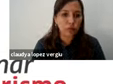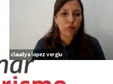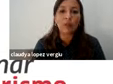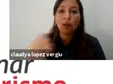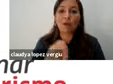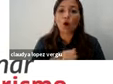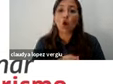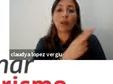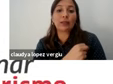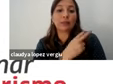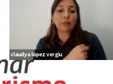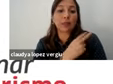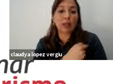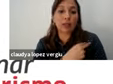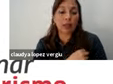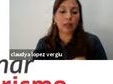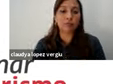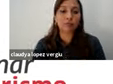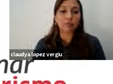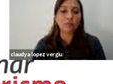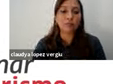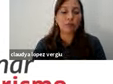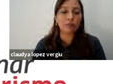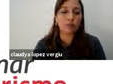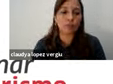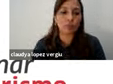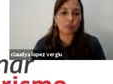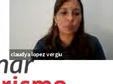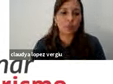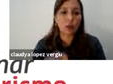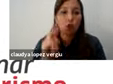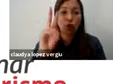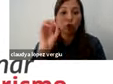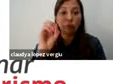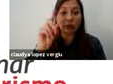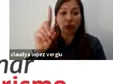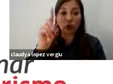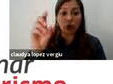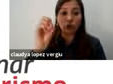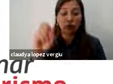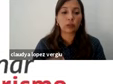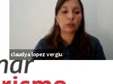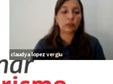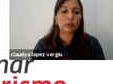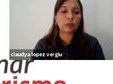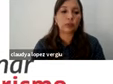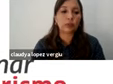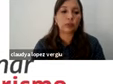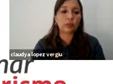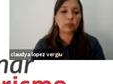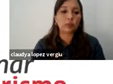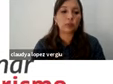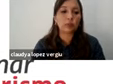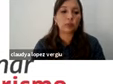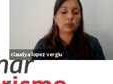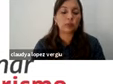Española, AECID, y el International Trade Center. En el 2011, con el Centro de Comercio Internacional, también